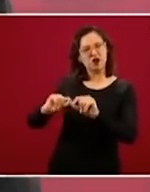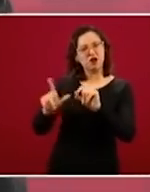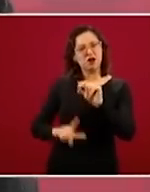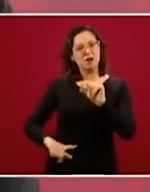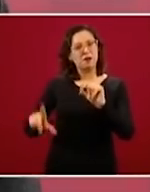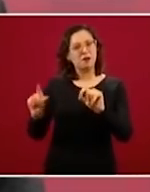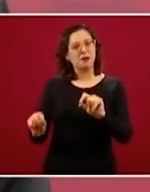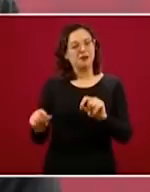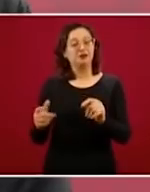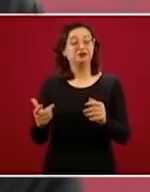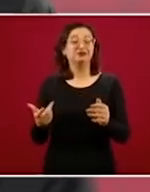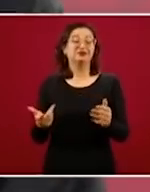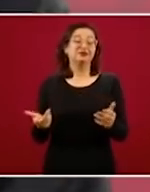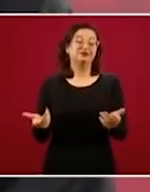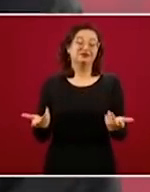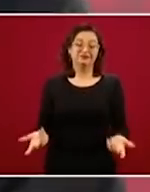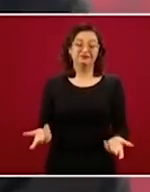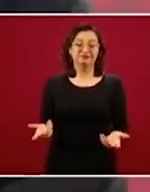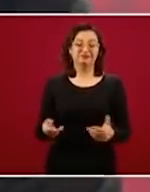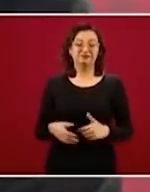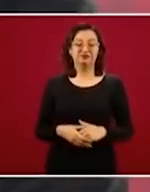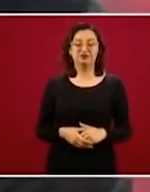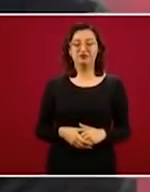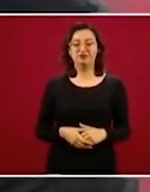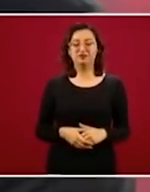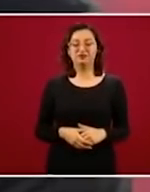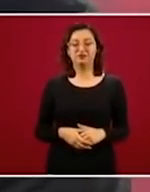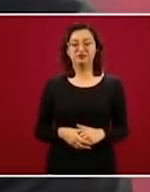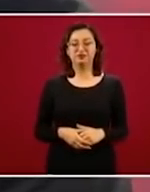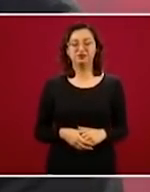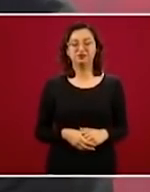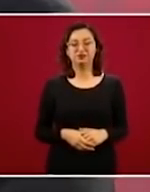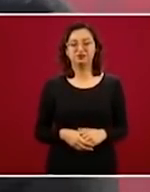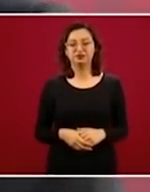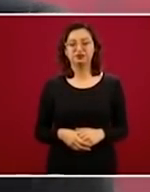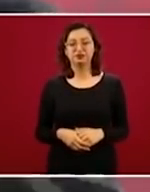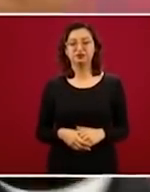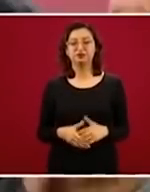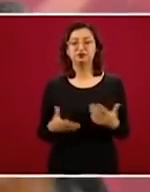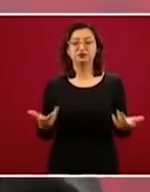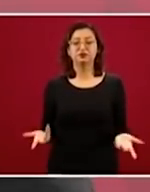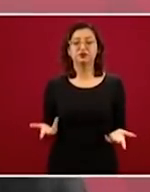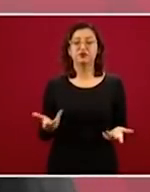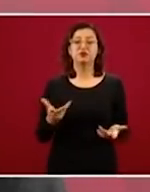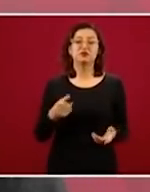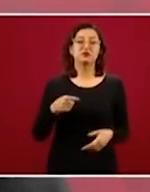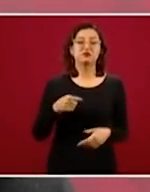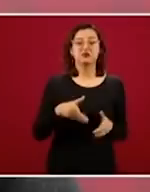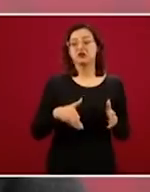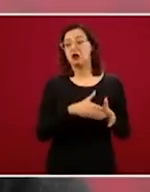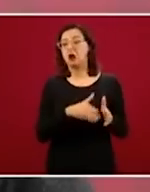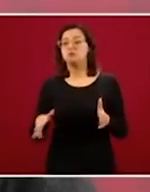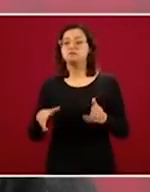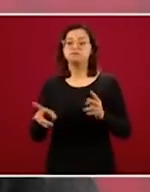en el mejor de los casos lo que se puede decir es que se dedicaron a saquear